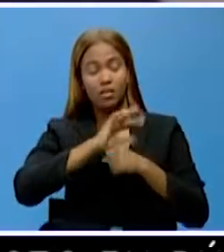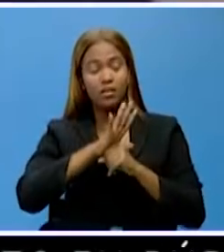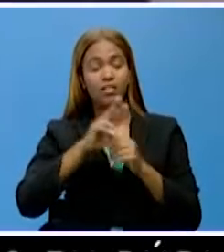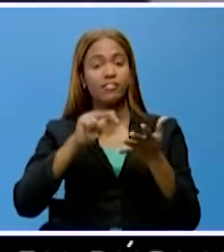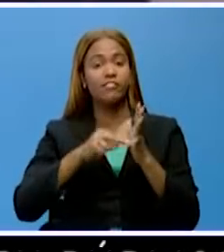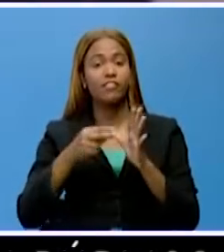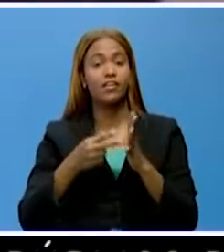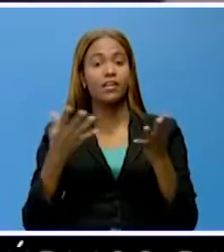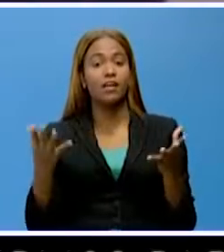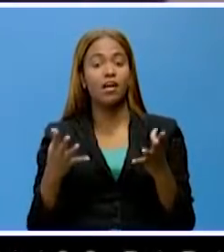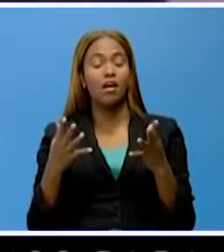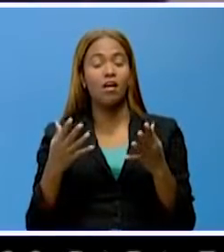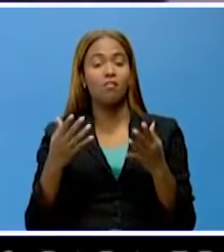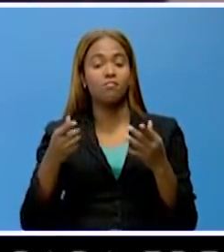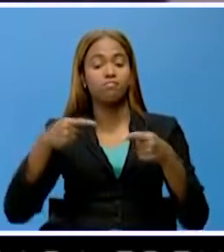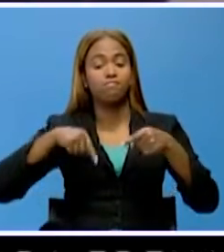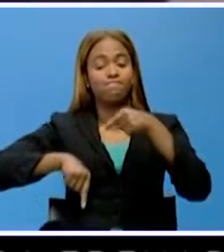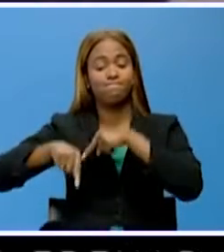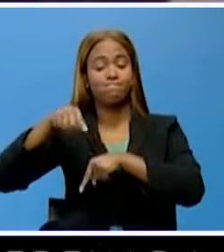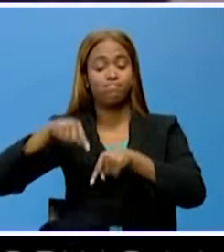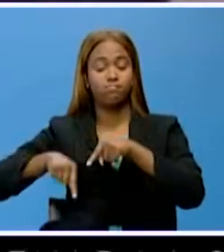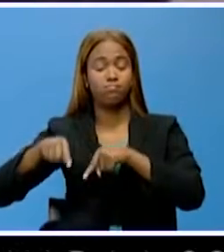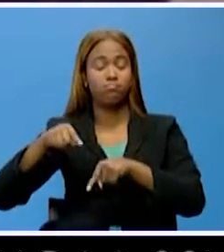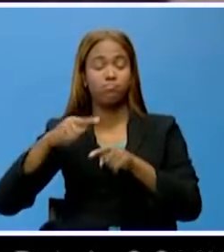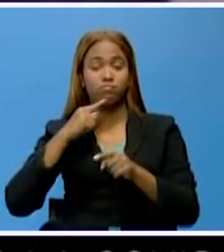significó una vuelta atrás profunda,